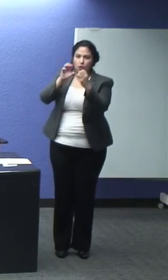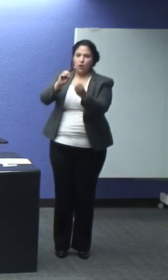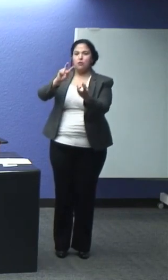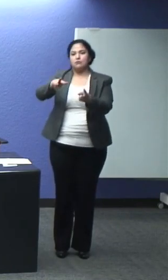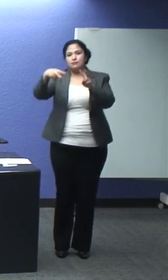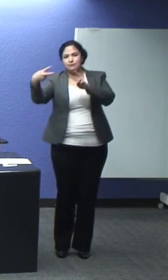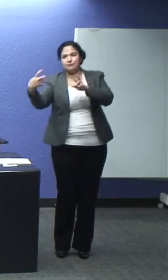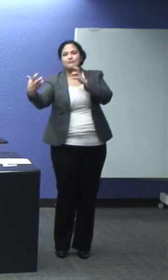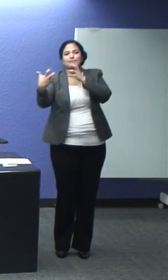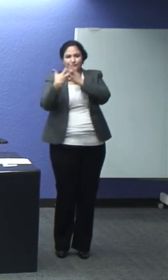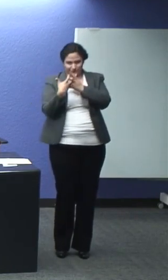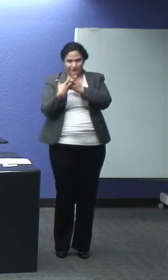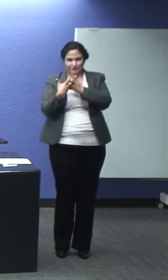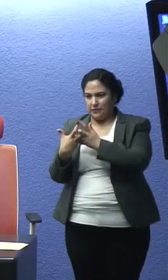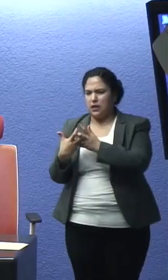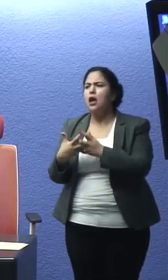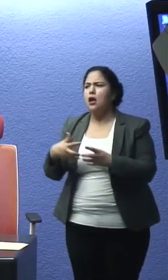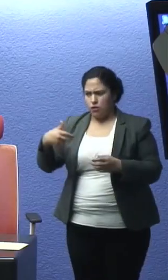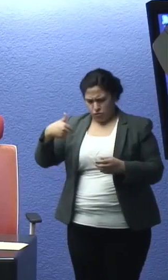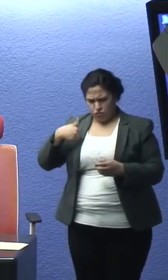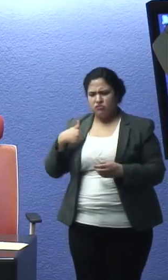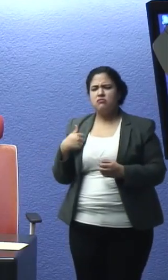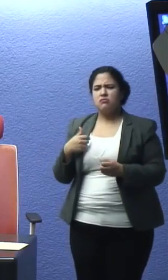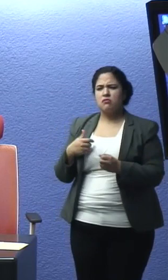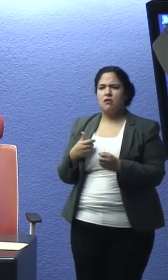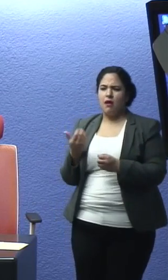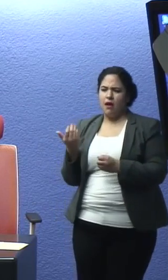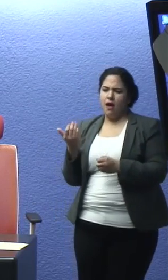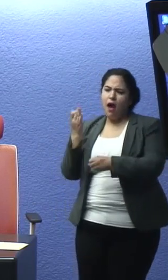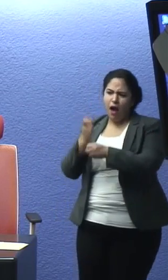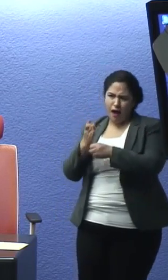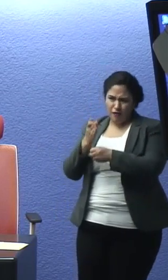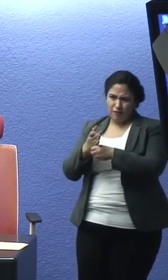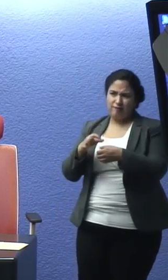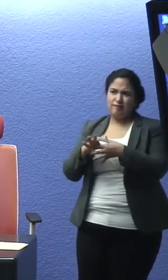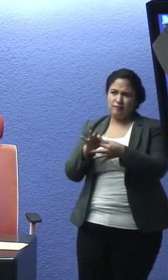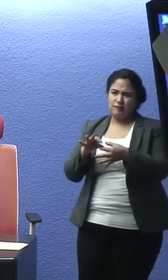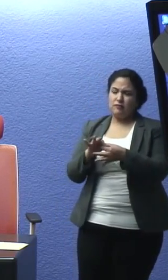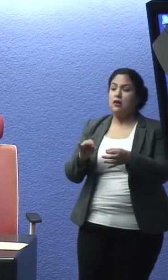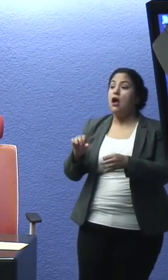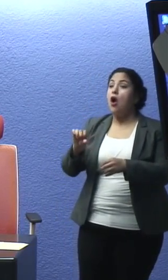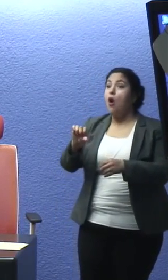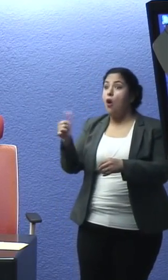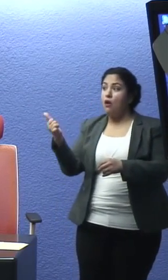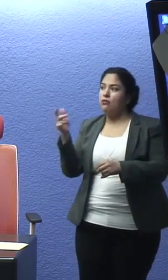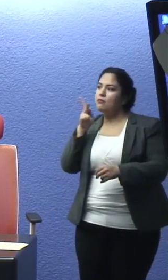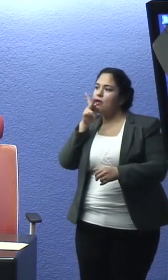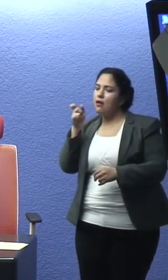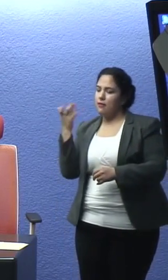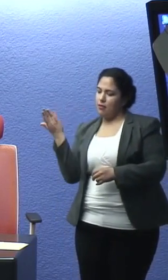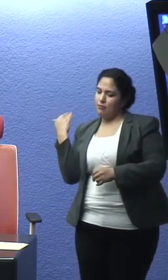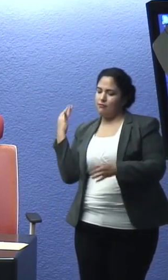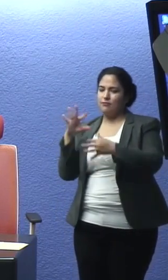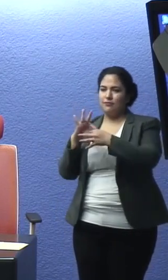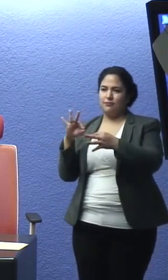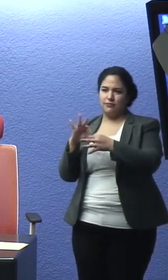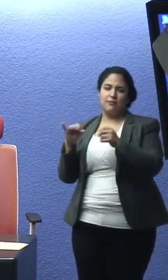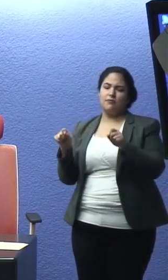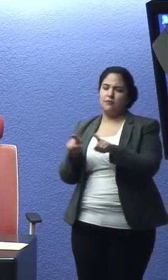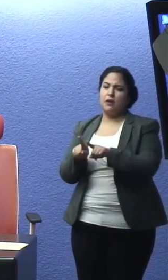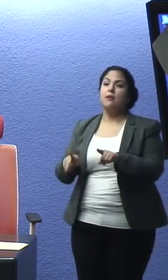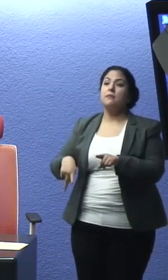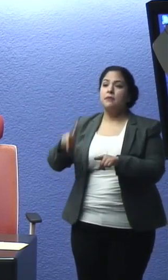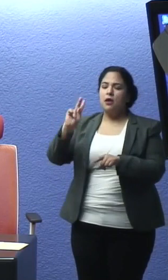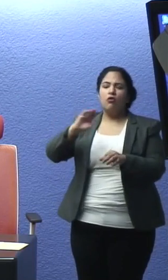haré alusión a muchos de los conceptos y a muchos de los elementos que han utilizado las personas anteriores, pero todo enfocado, insisto, desde el